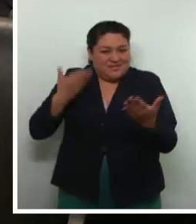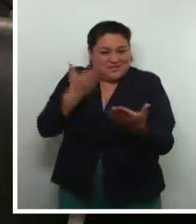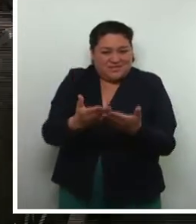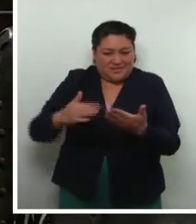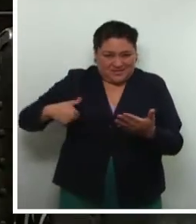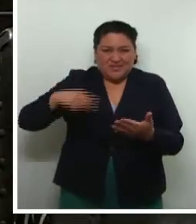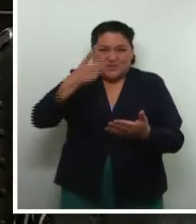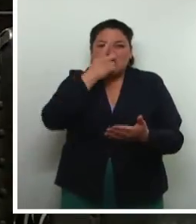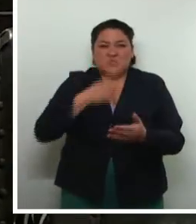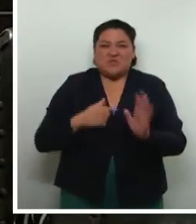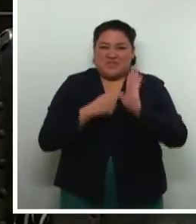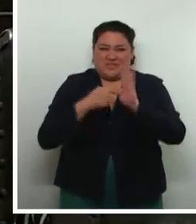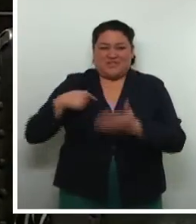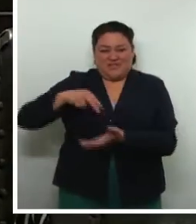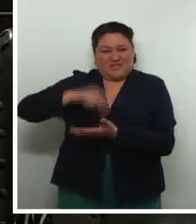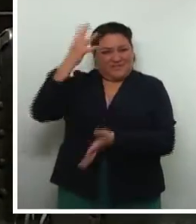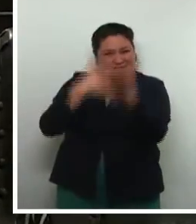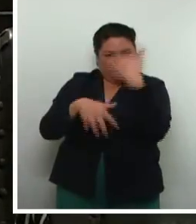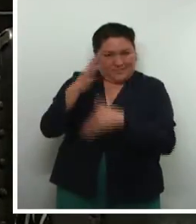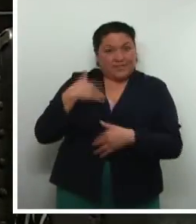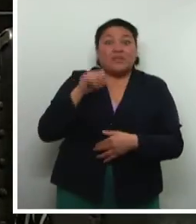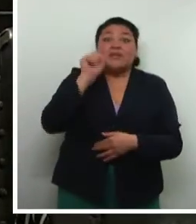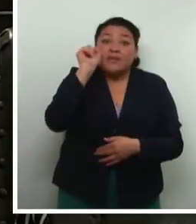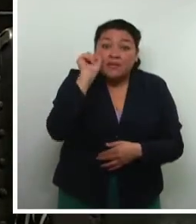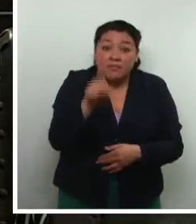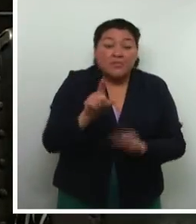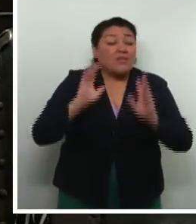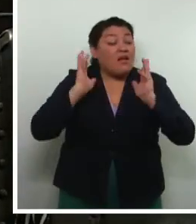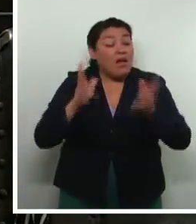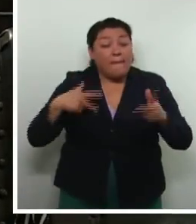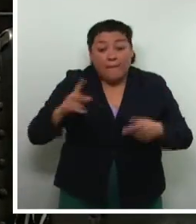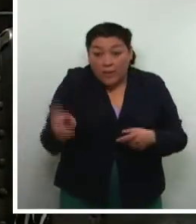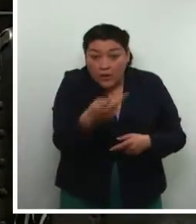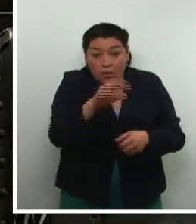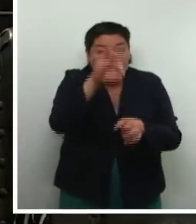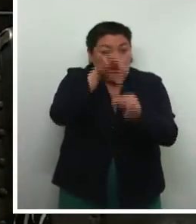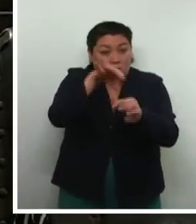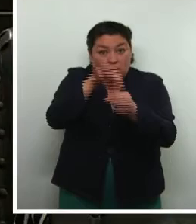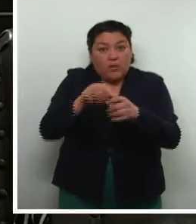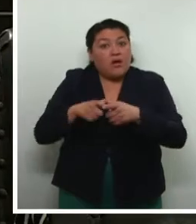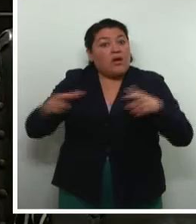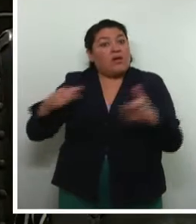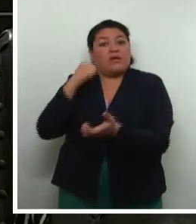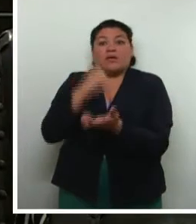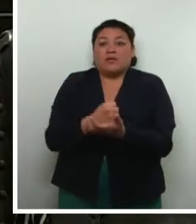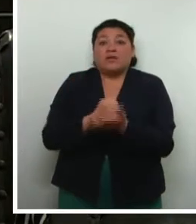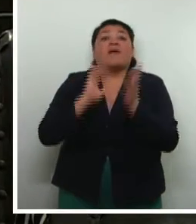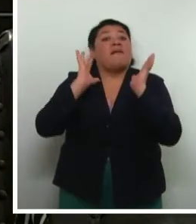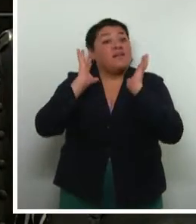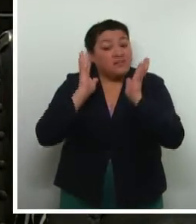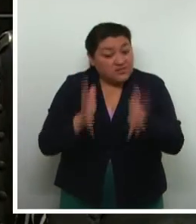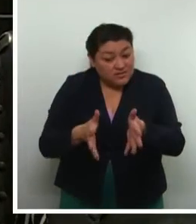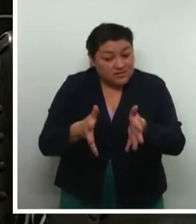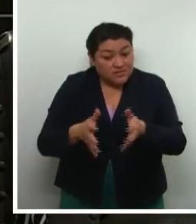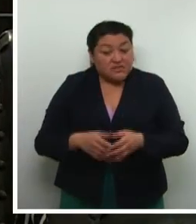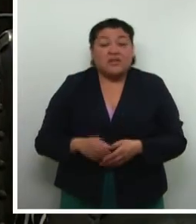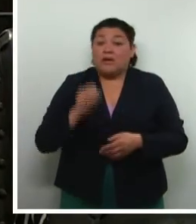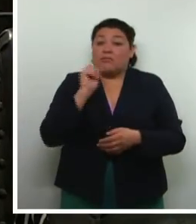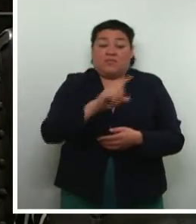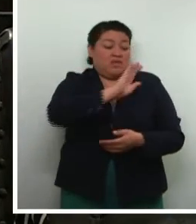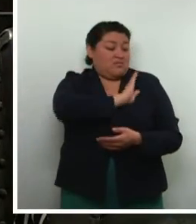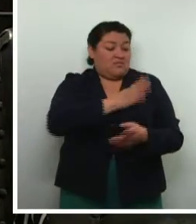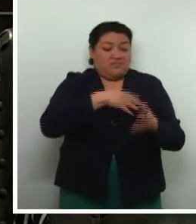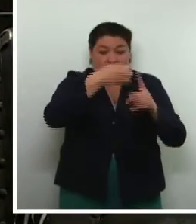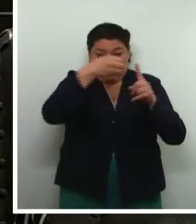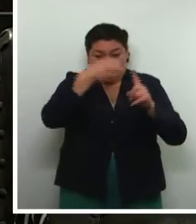me pidió que presentara. Y esa fue aprobada. En consecuencia, estaba aprobado el texto. En